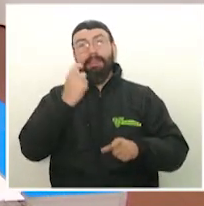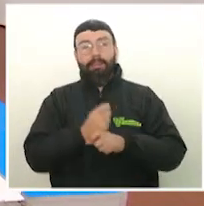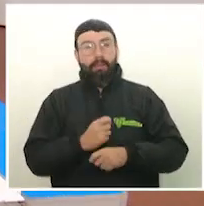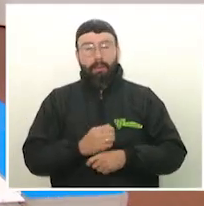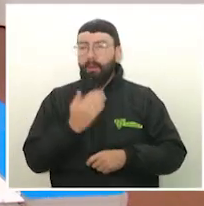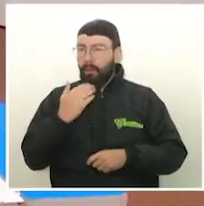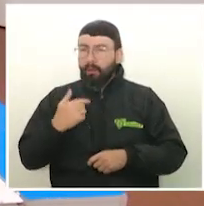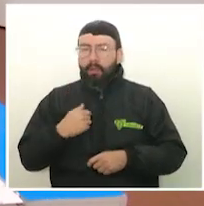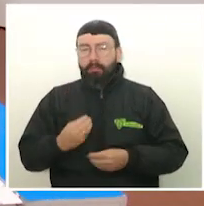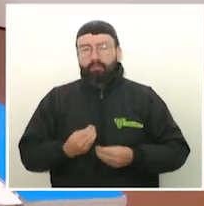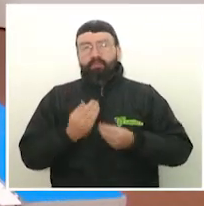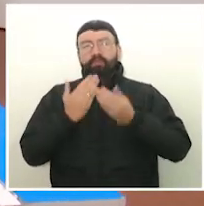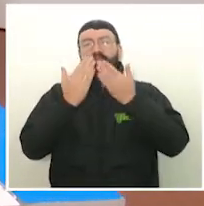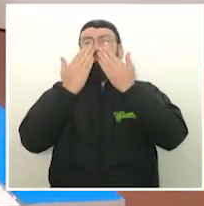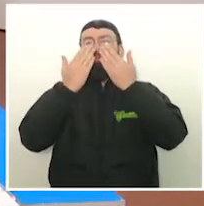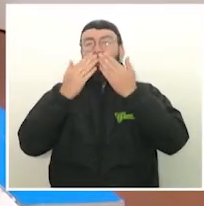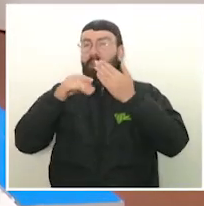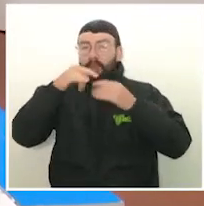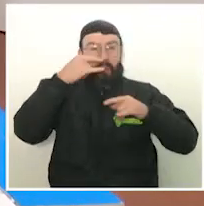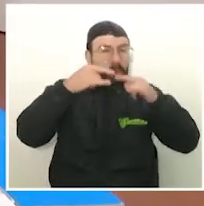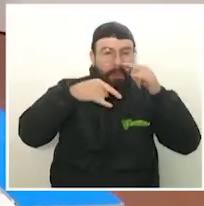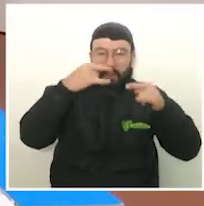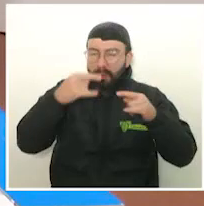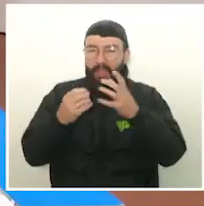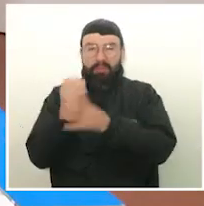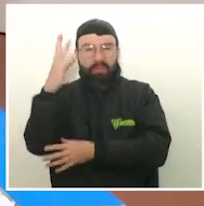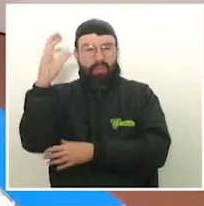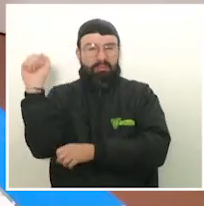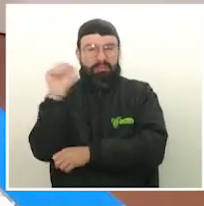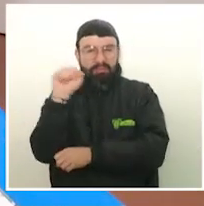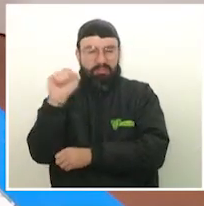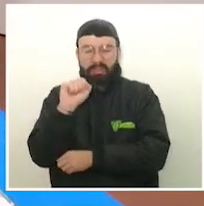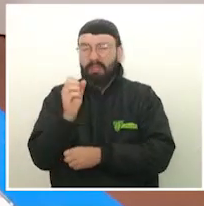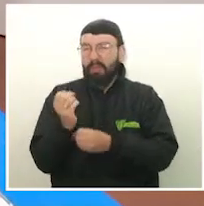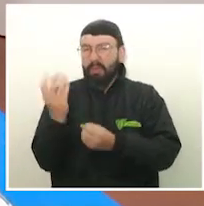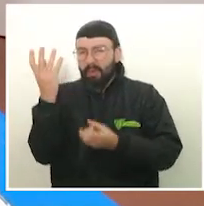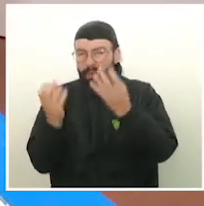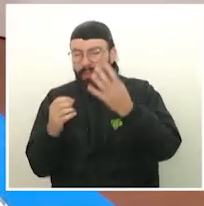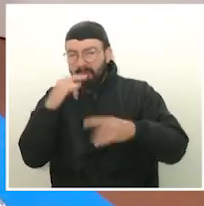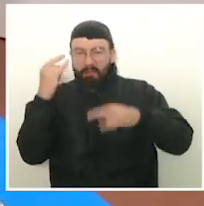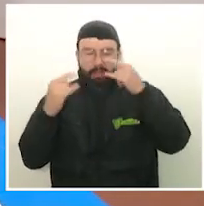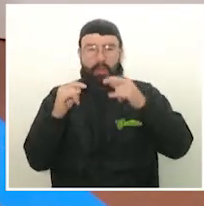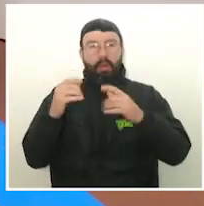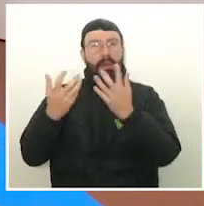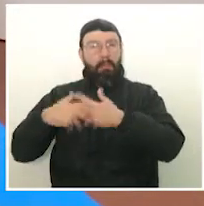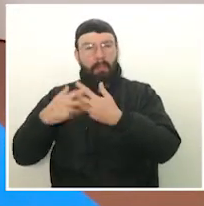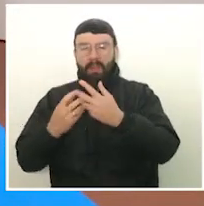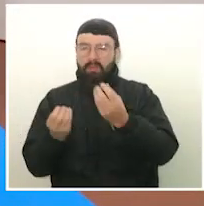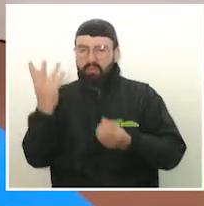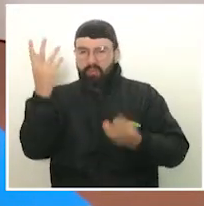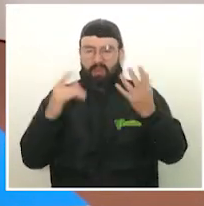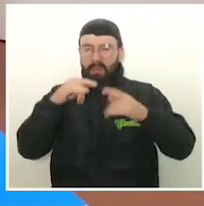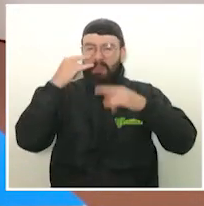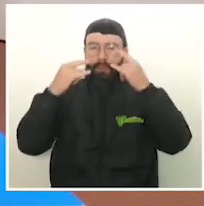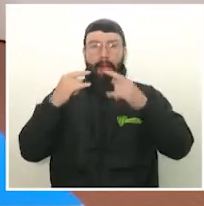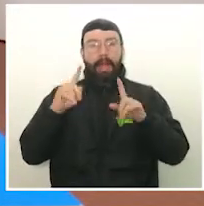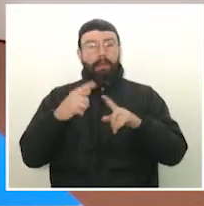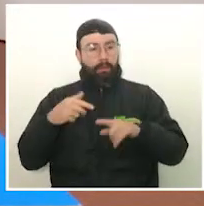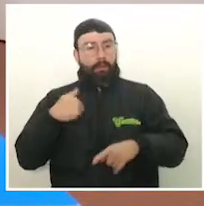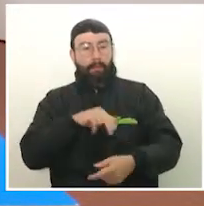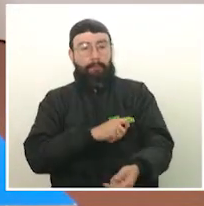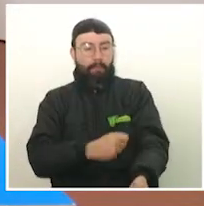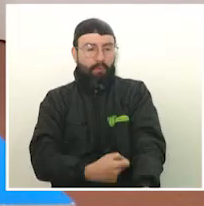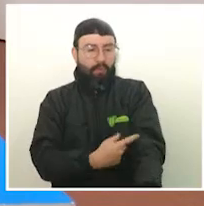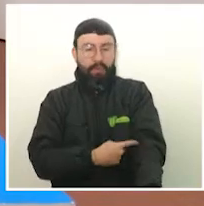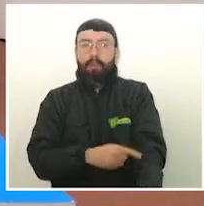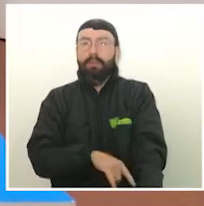respira el contaminante de todos los carros, las fábricas, tantos contaminantes que hay. Nos hacemos sueros con ácido